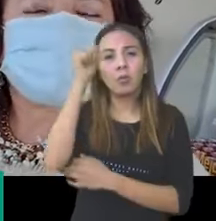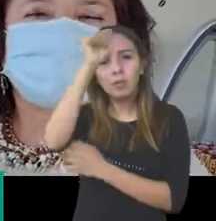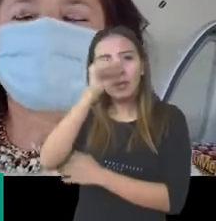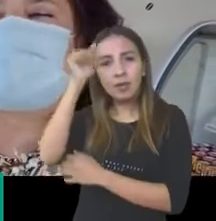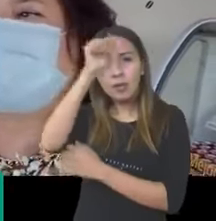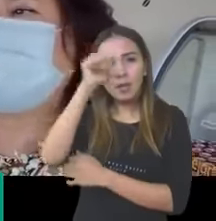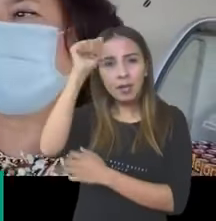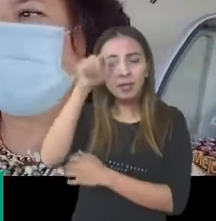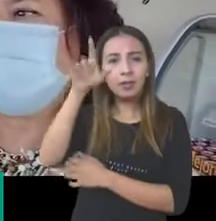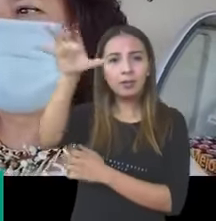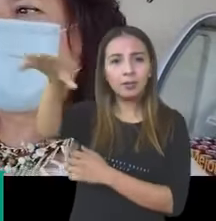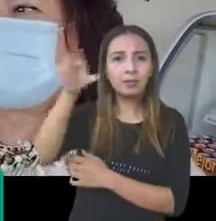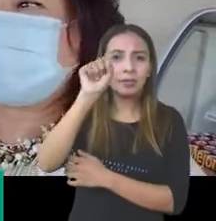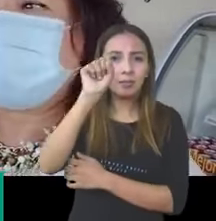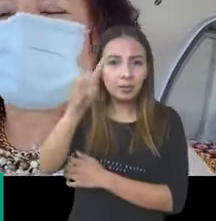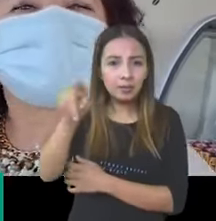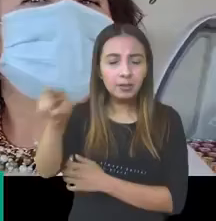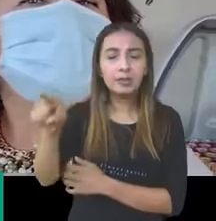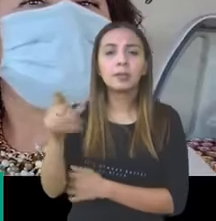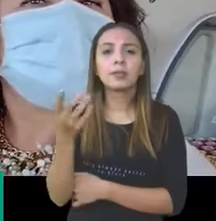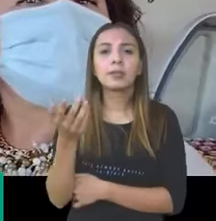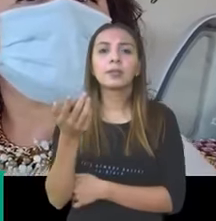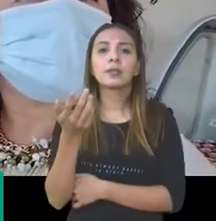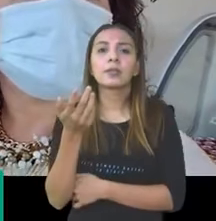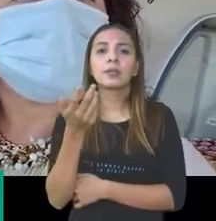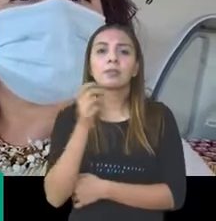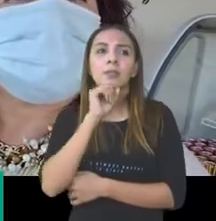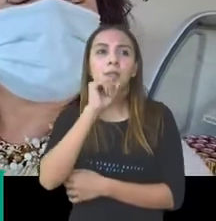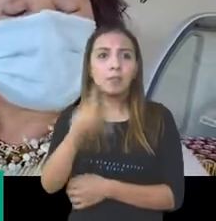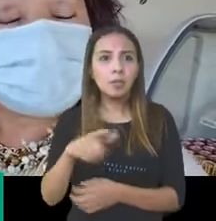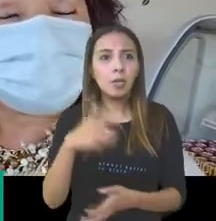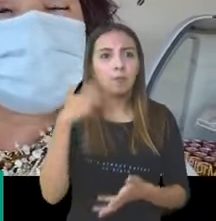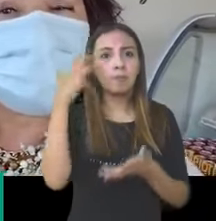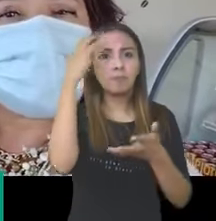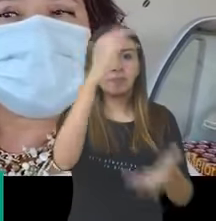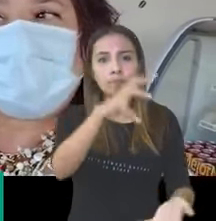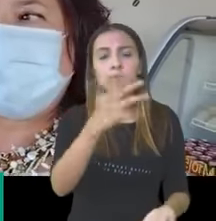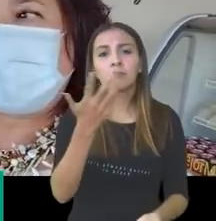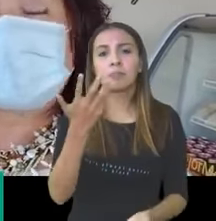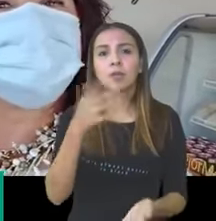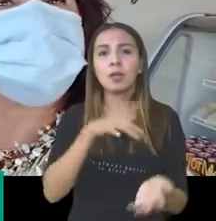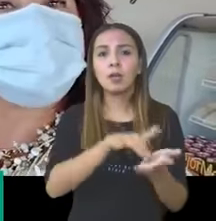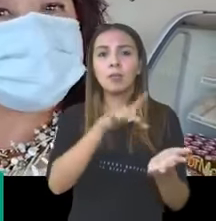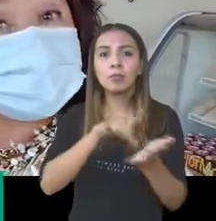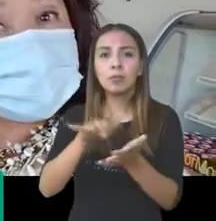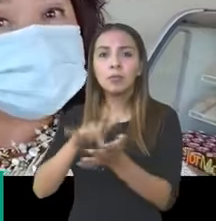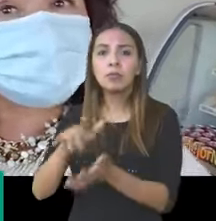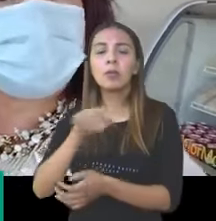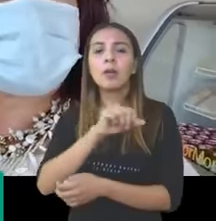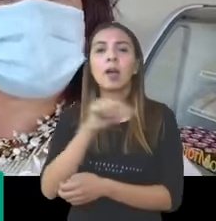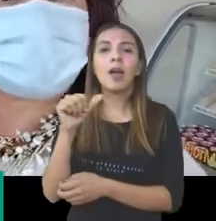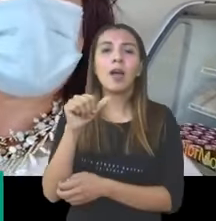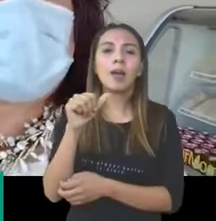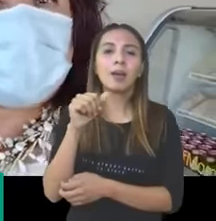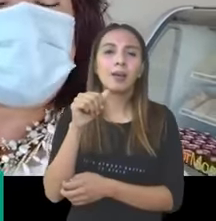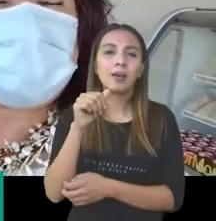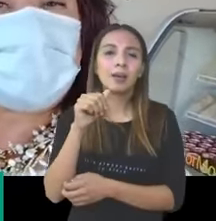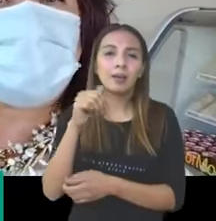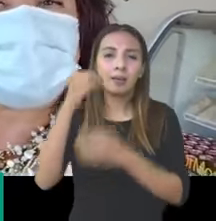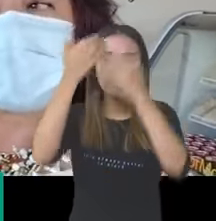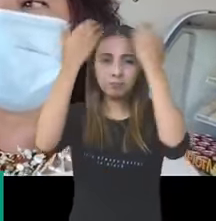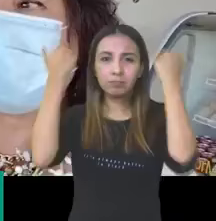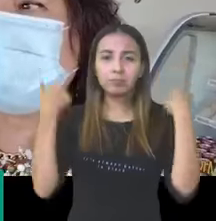del albergue San Vicente. Estamos entregando también ese tipo de apoyos a las Vicentinas, que también tienen un